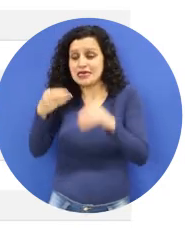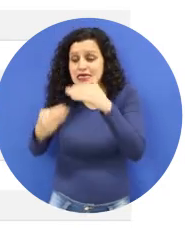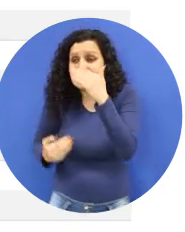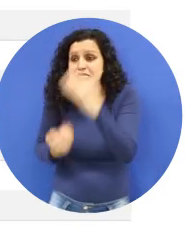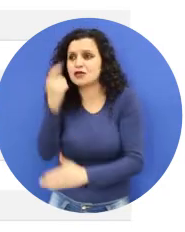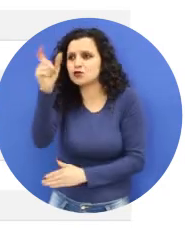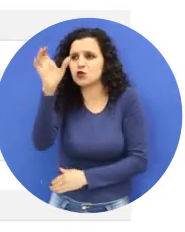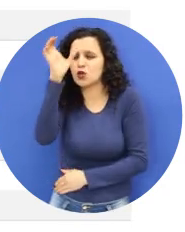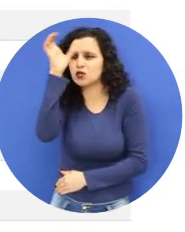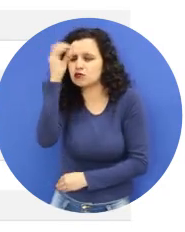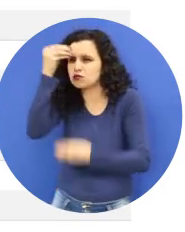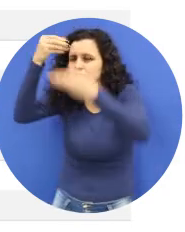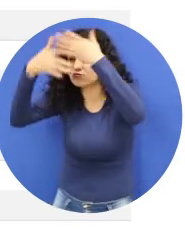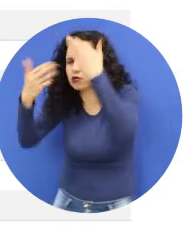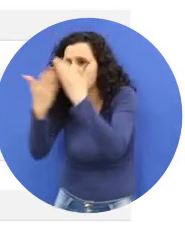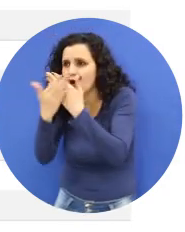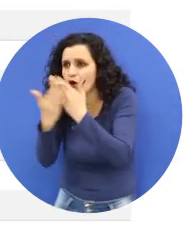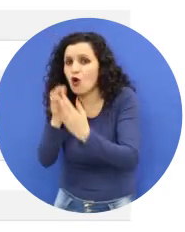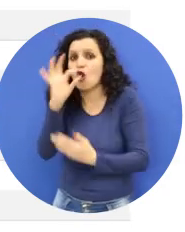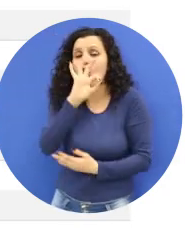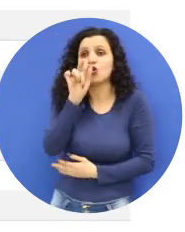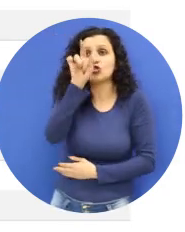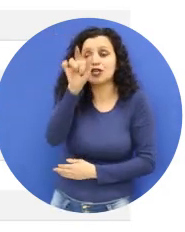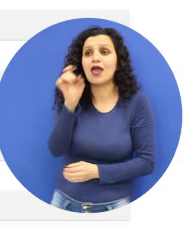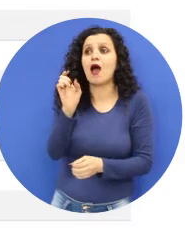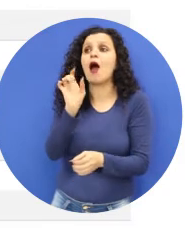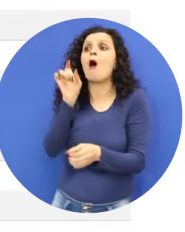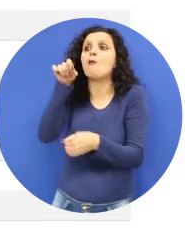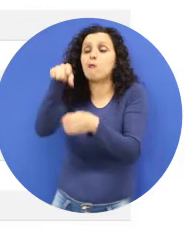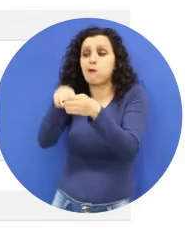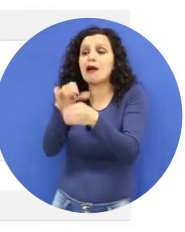estos términos, si el tesauro